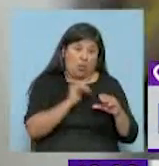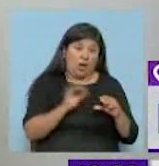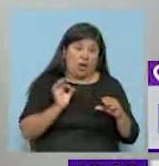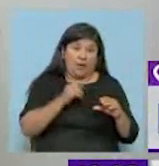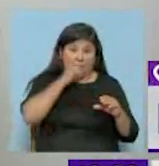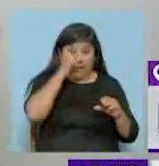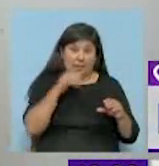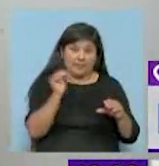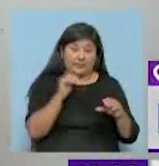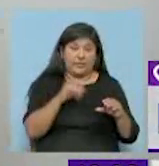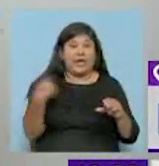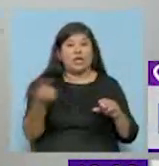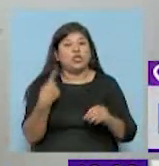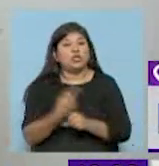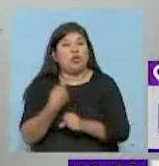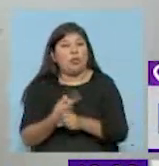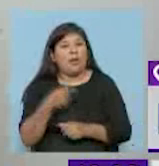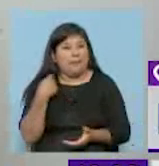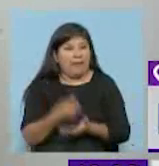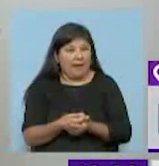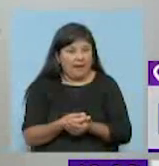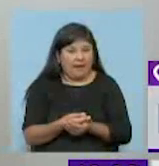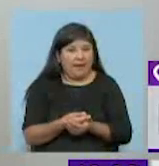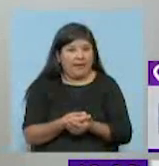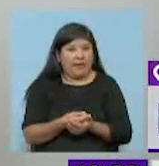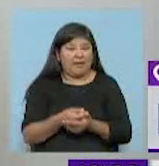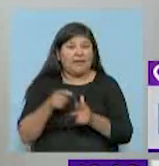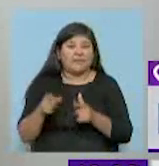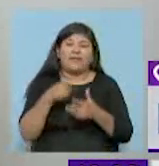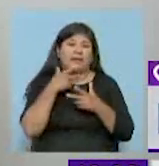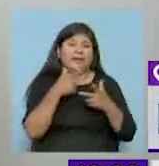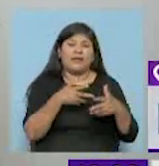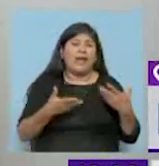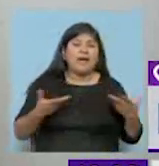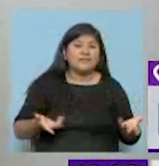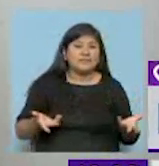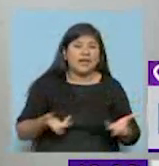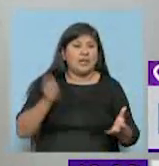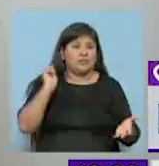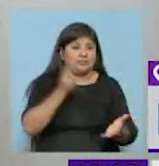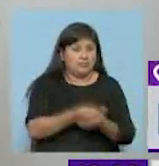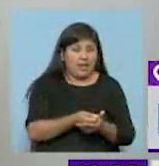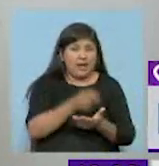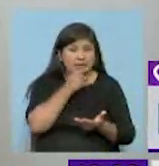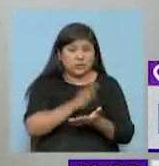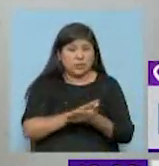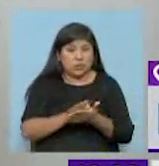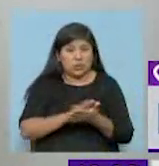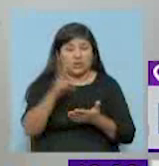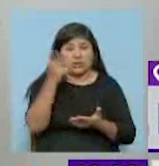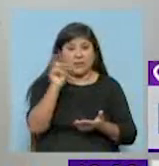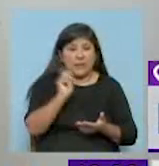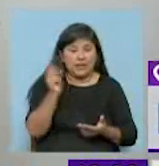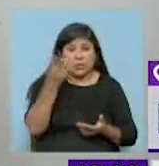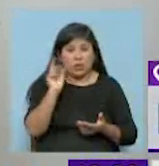tema? Lo que está pasando es que se está produciendo lo que se llama la rescisión del plan. Cuando un cliente deja de pagar alrededor de